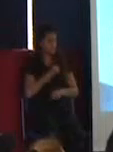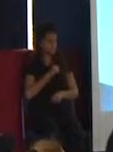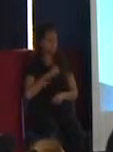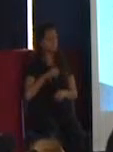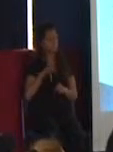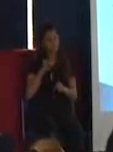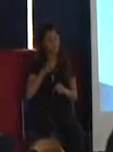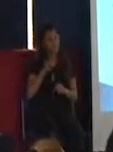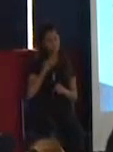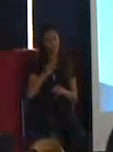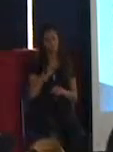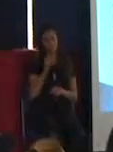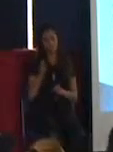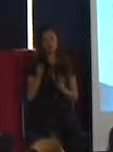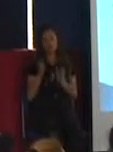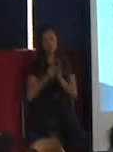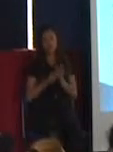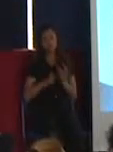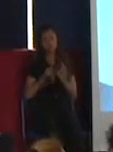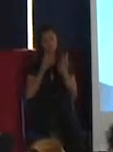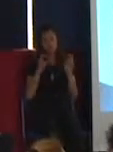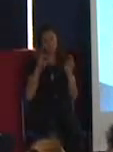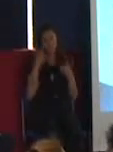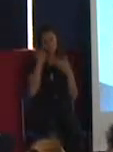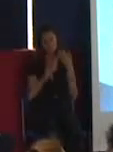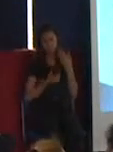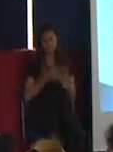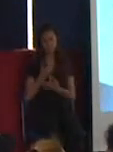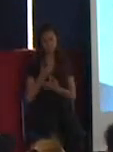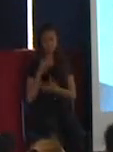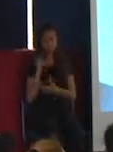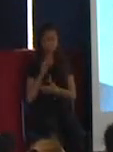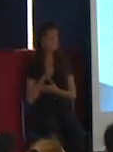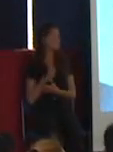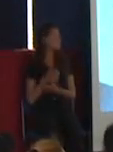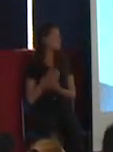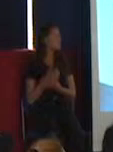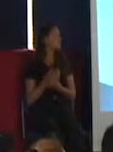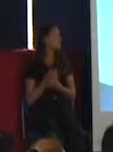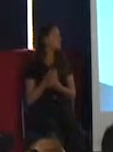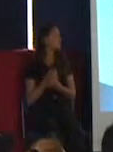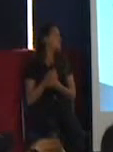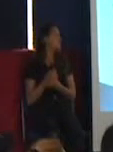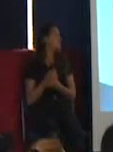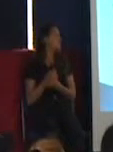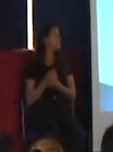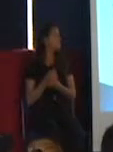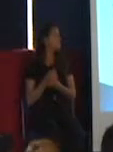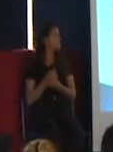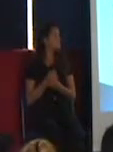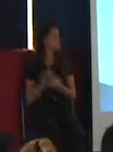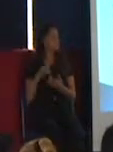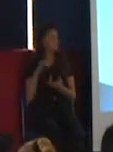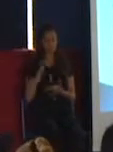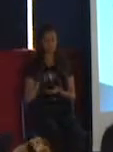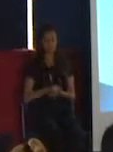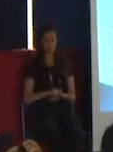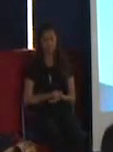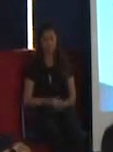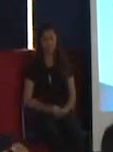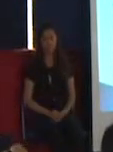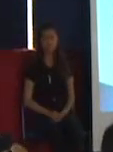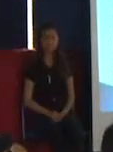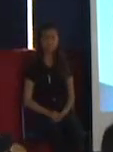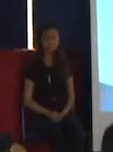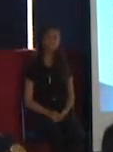sí, ese es otro de los puntos a tratar, ¿sí? Entonces, para ello también